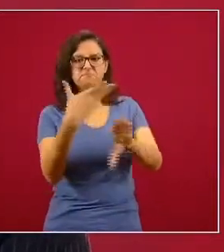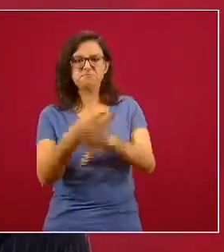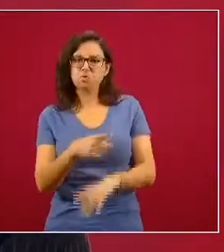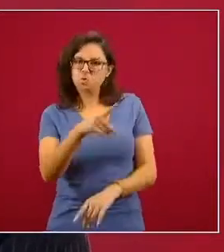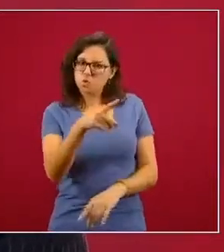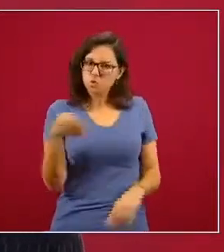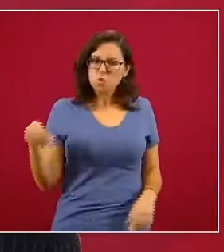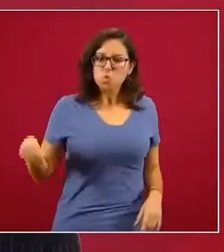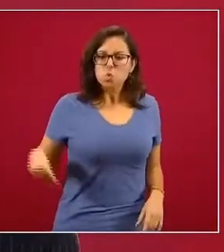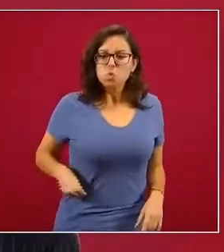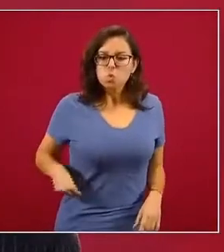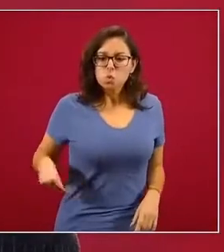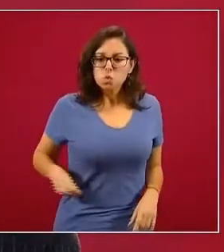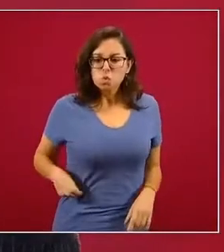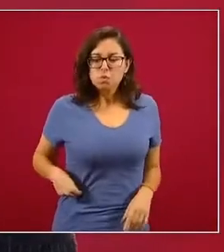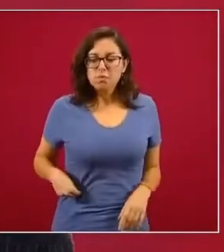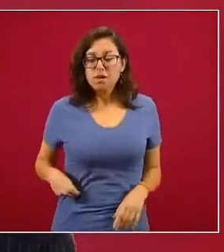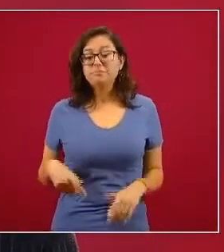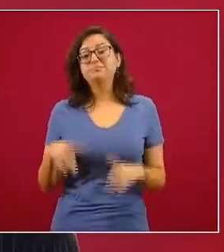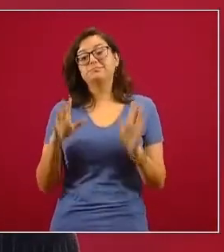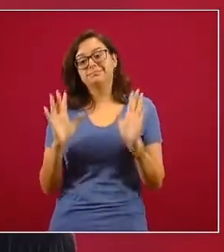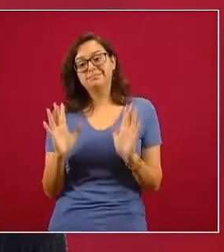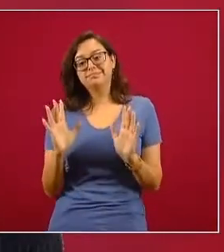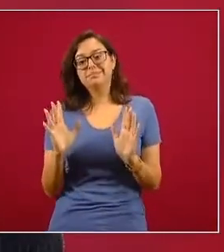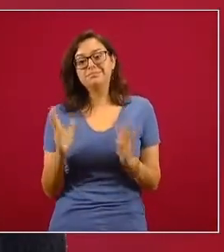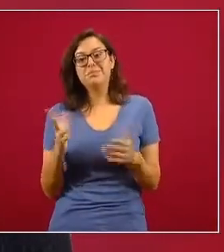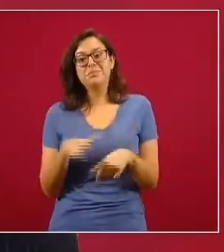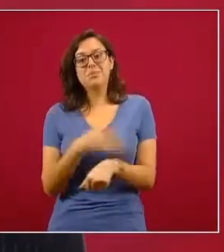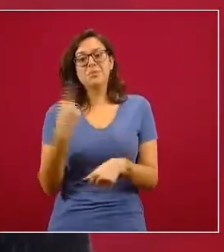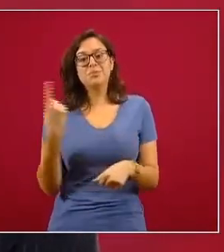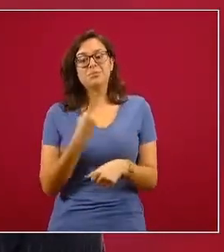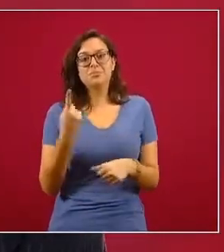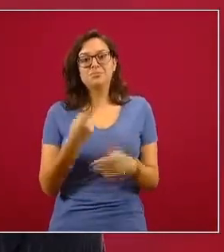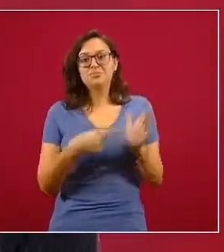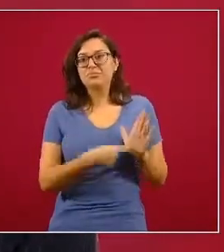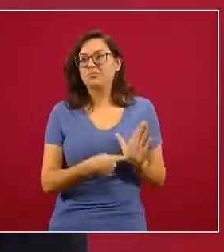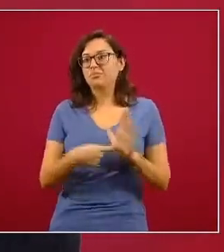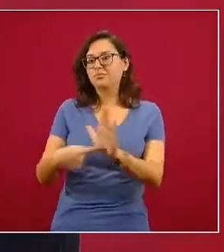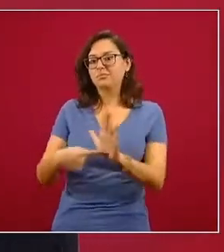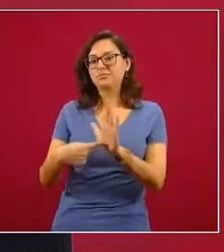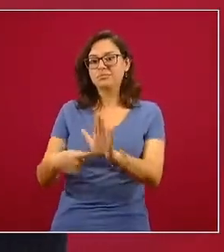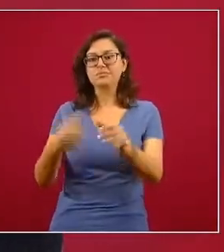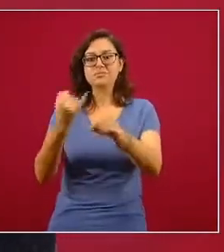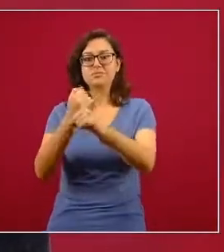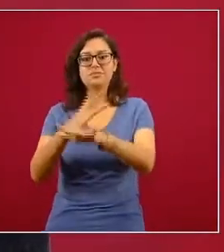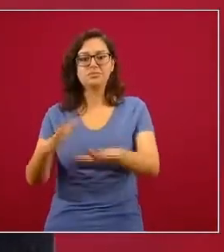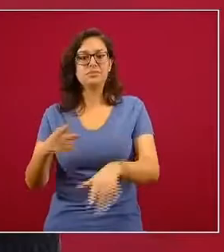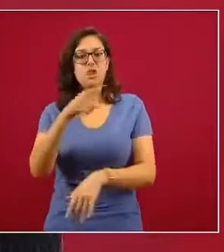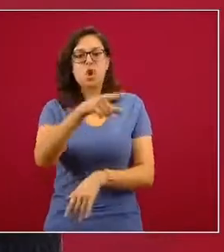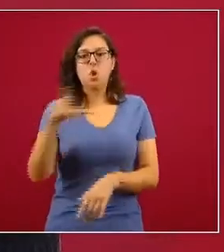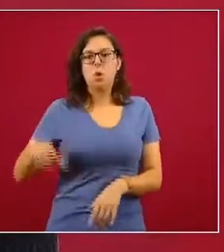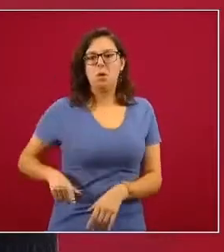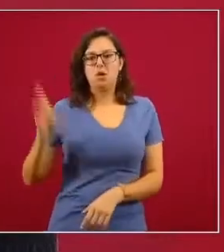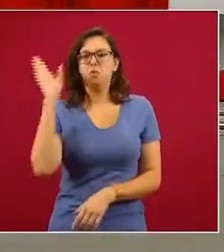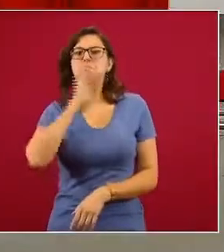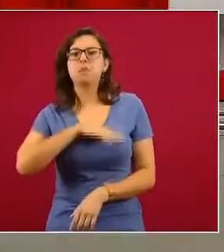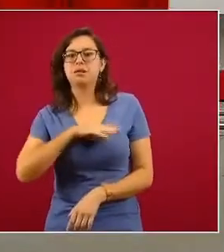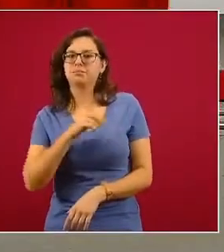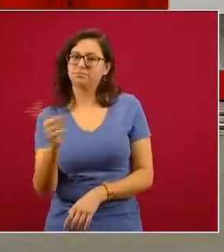implicando o interpretando, sobreinterpretando, como si lo que presentamos aquí fuera una evaluación de su desempeño.